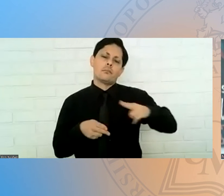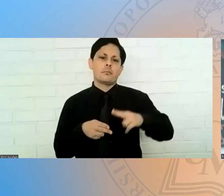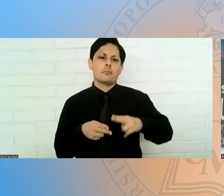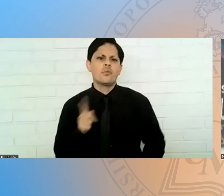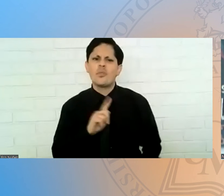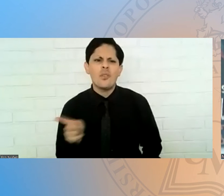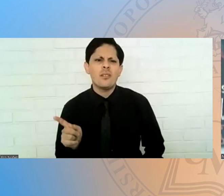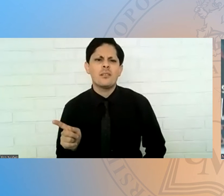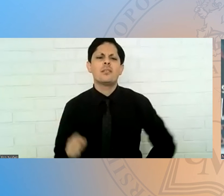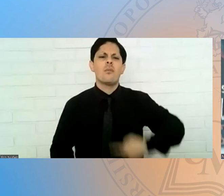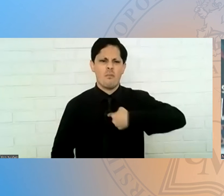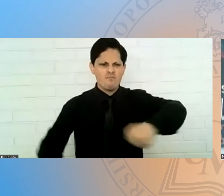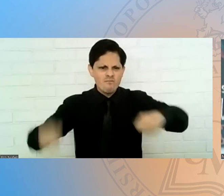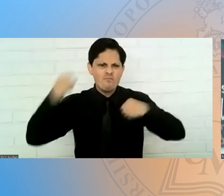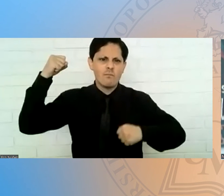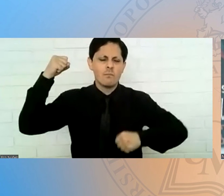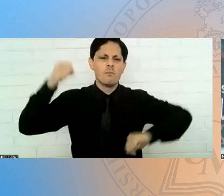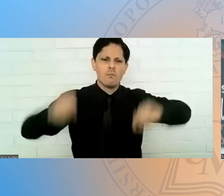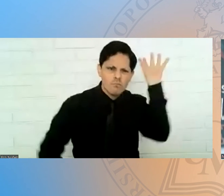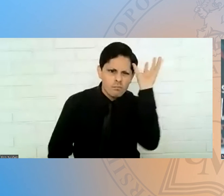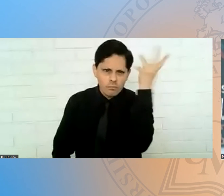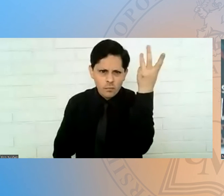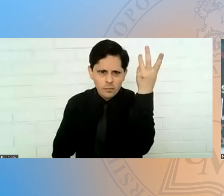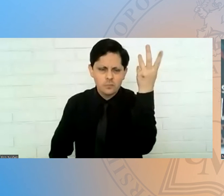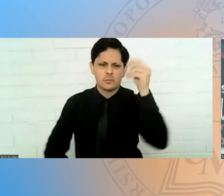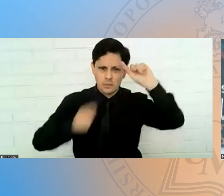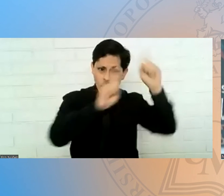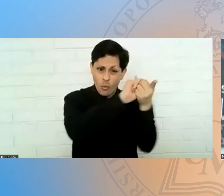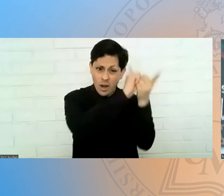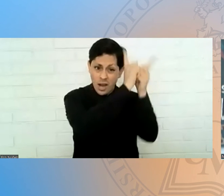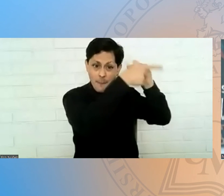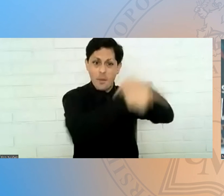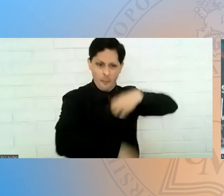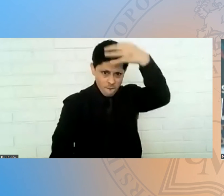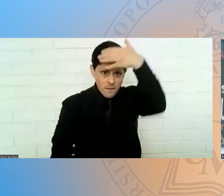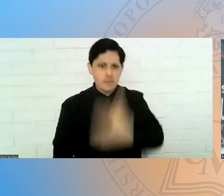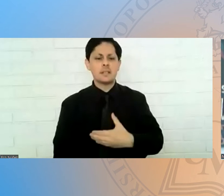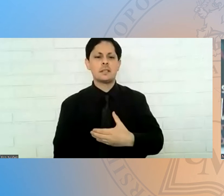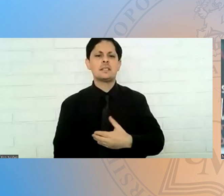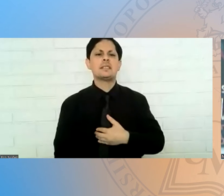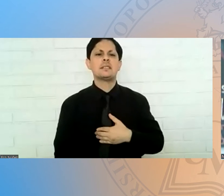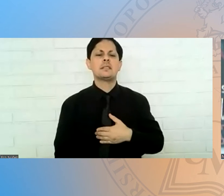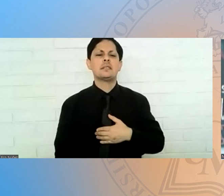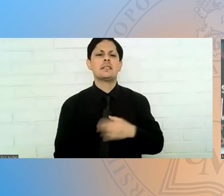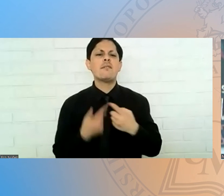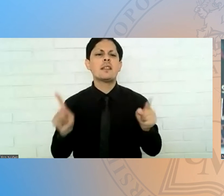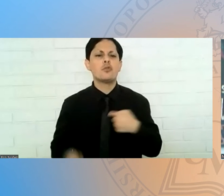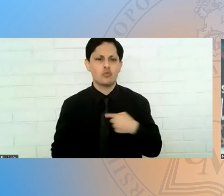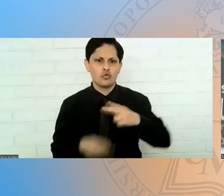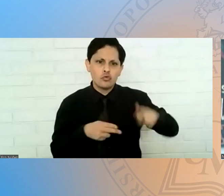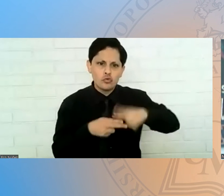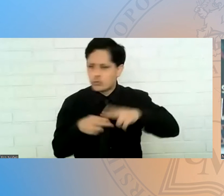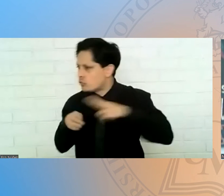para lograr un objetivo que queremos lograr? Eso se trabaja solamente